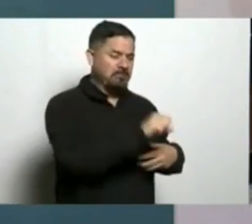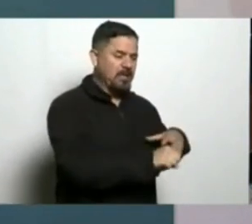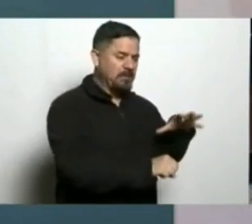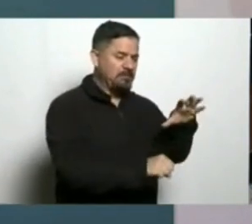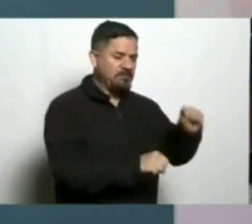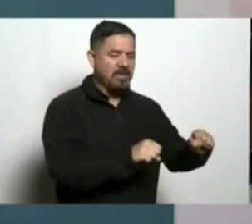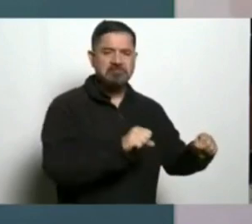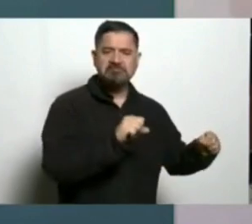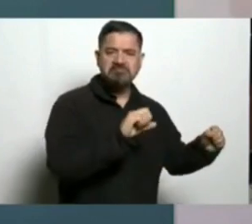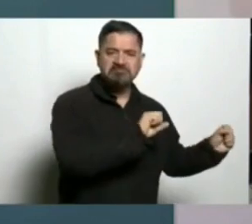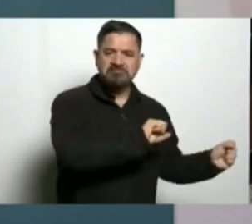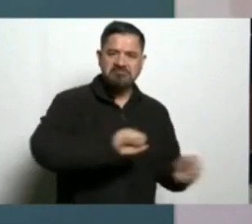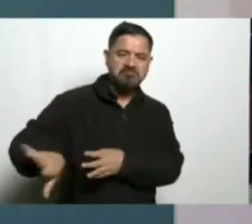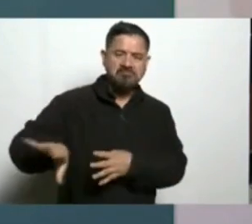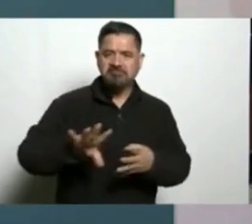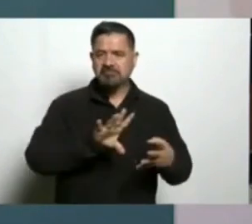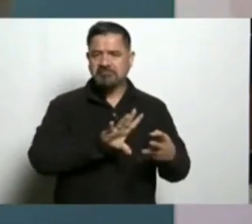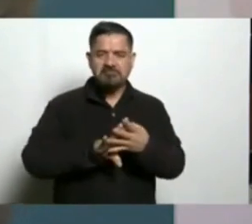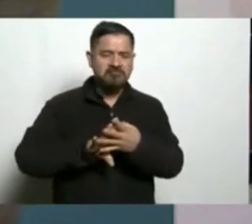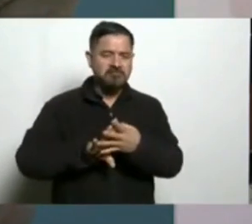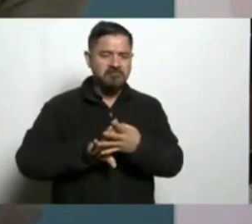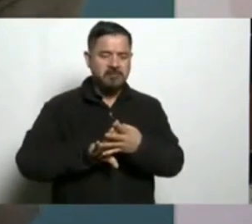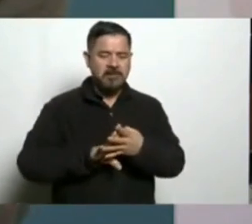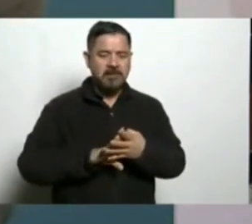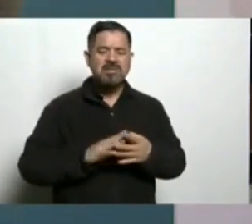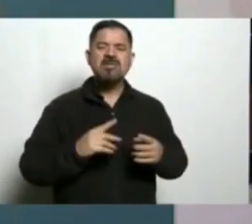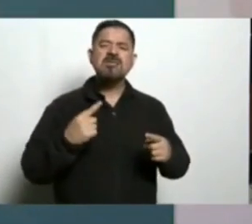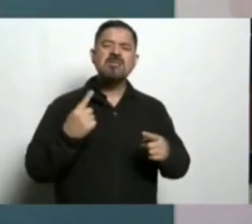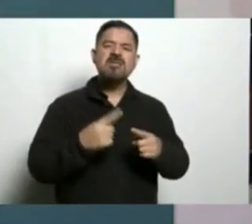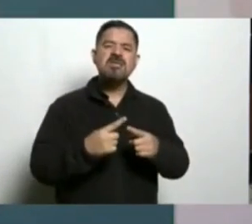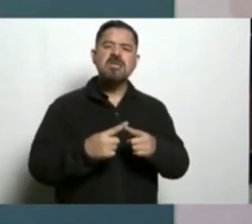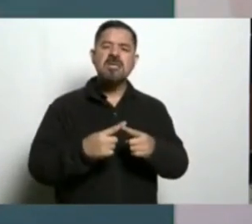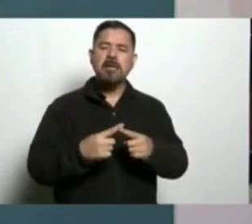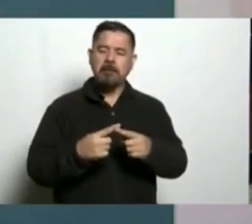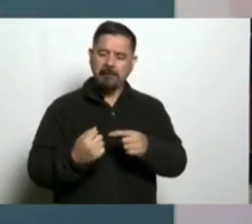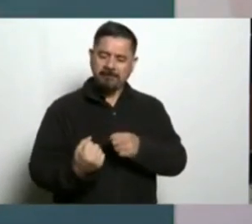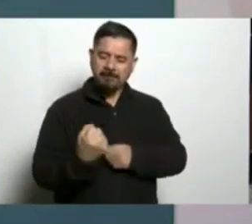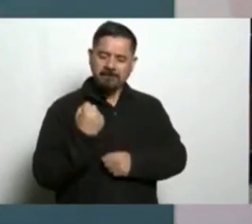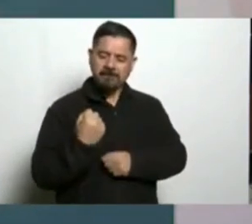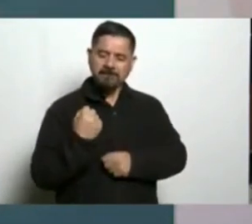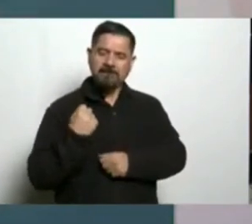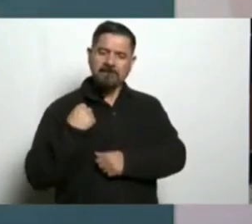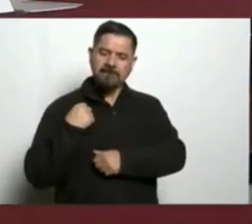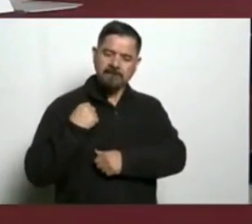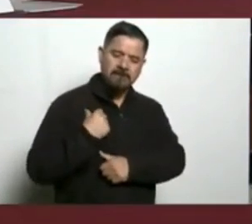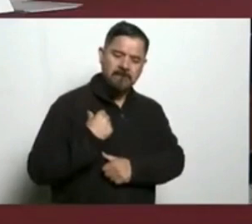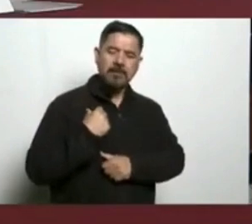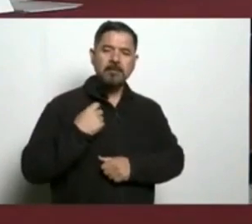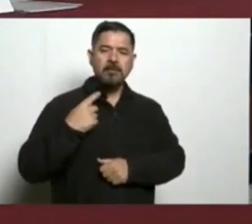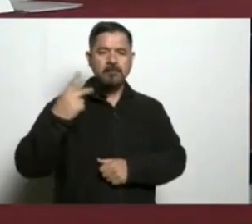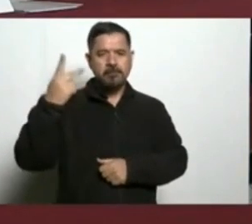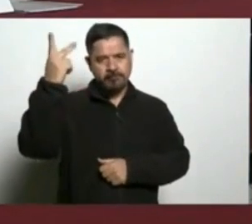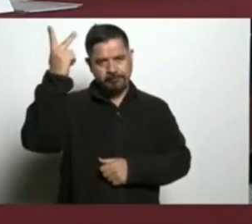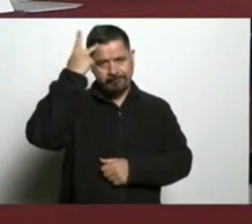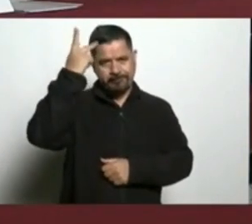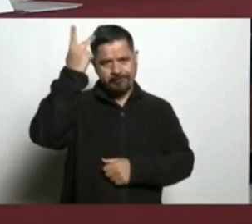Eran los tiempos en que dominaba Porfirio Díaz